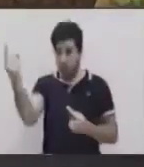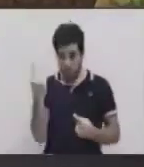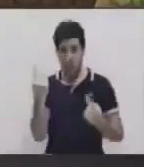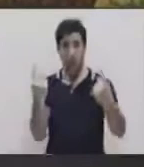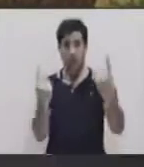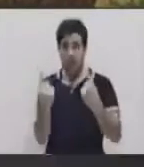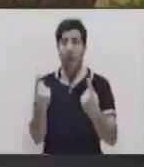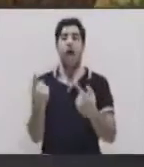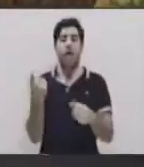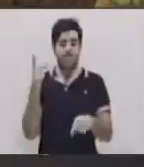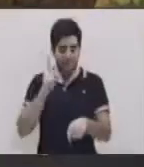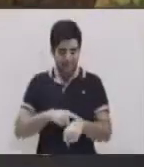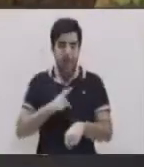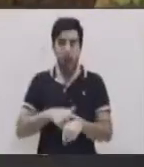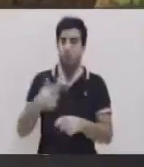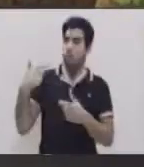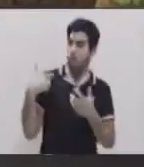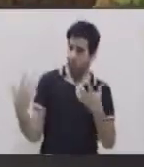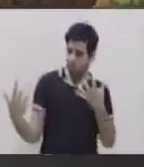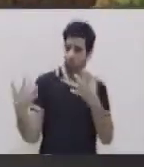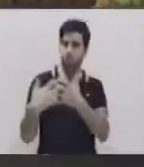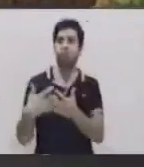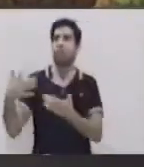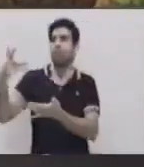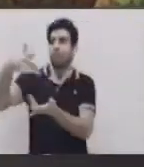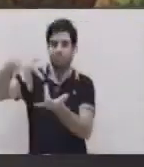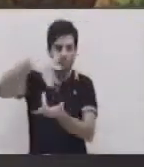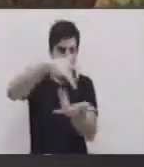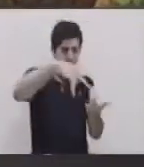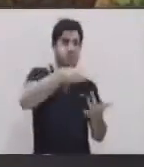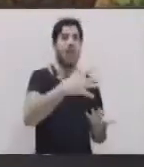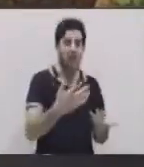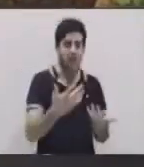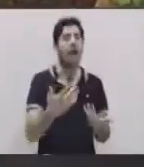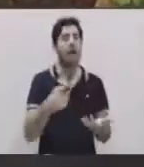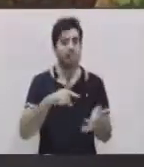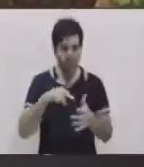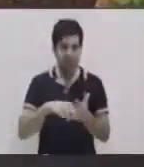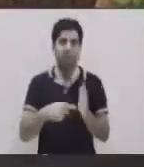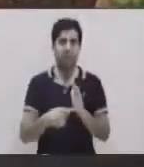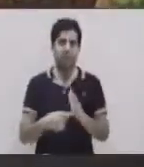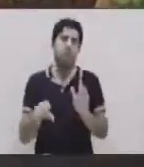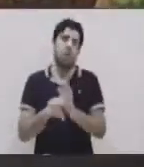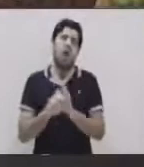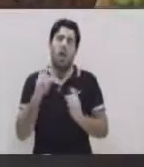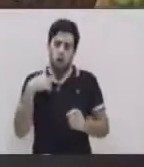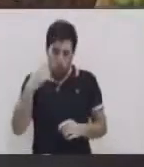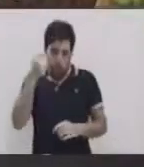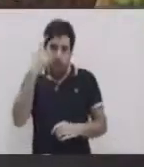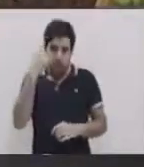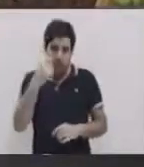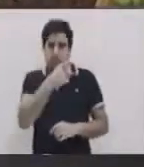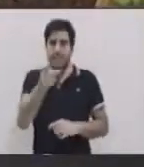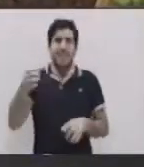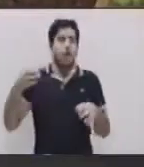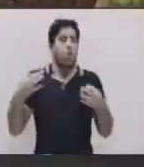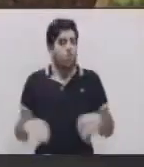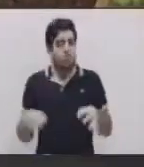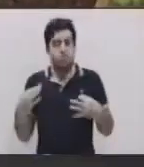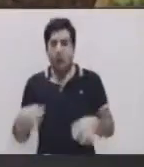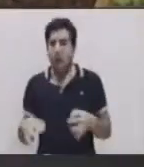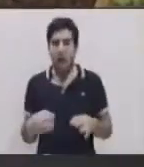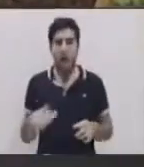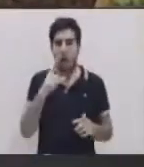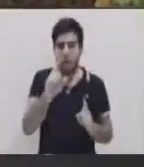estás, digamos, una cantidad enorme con tus hijos porque el trabajo y muchas responsabilidades, pero si regalas tu